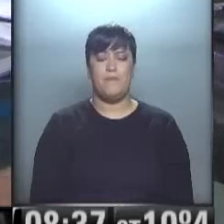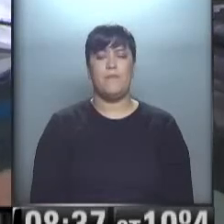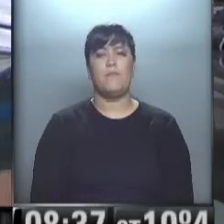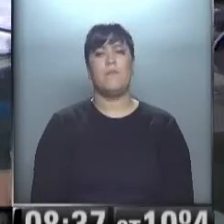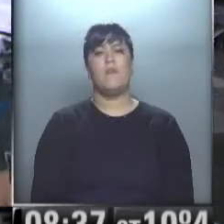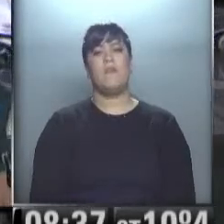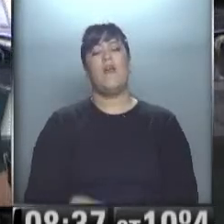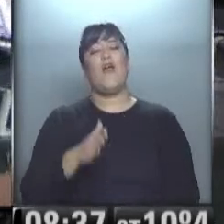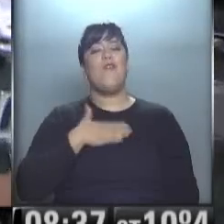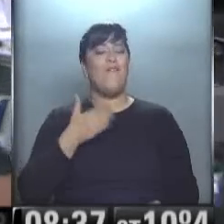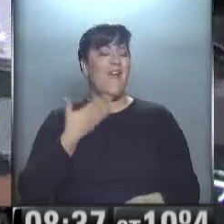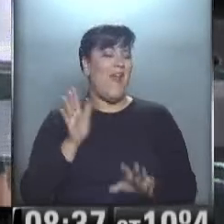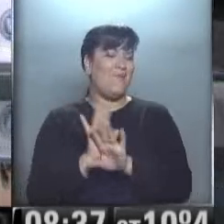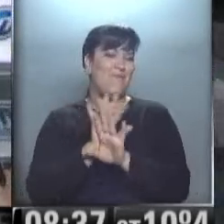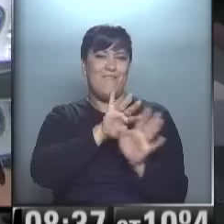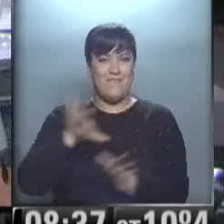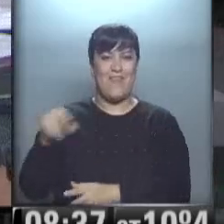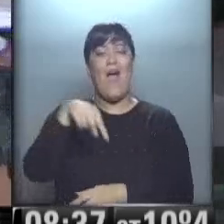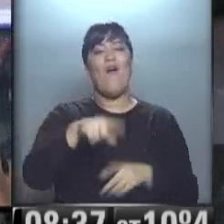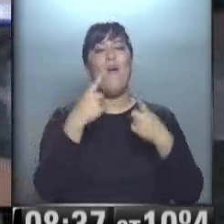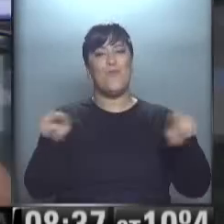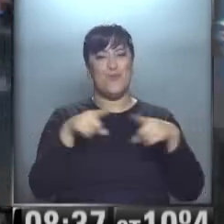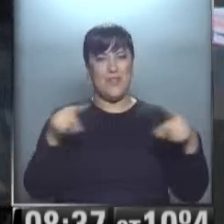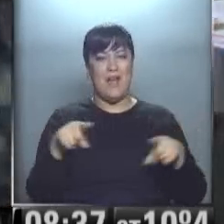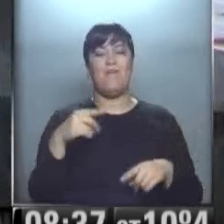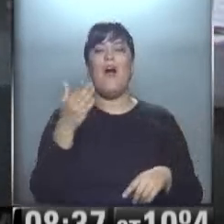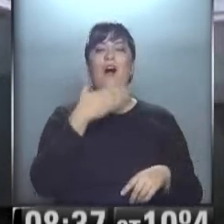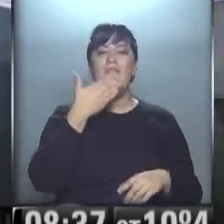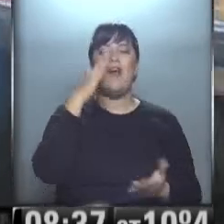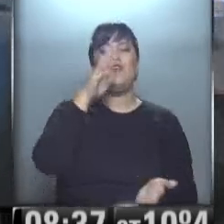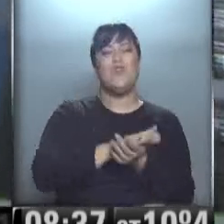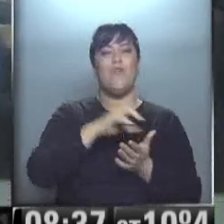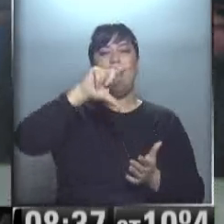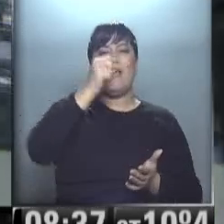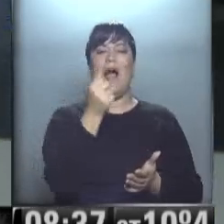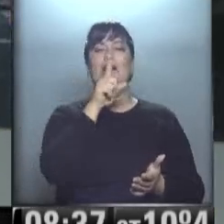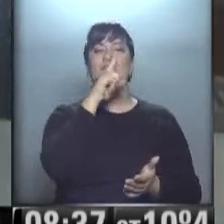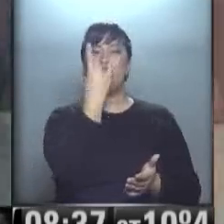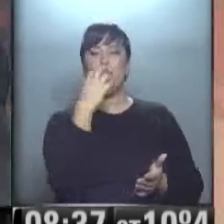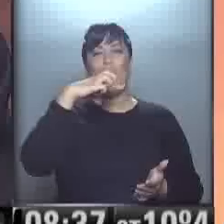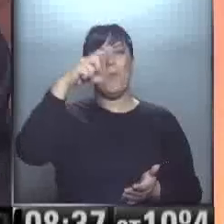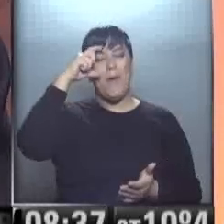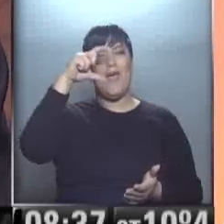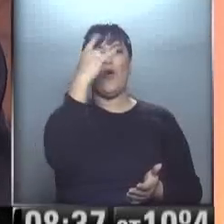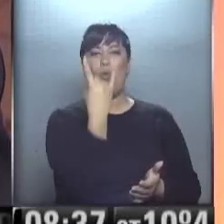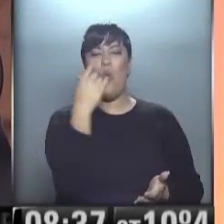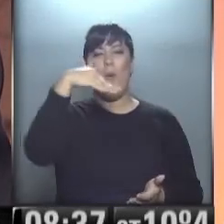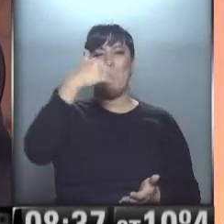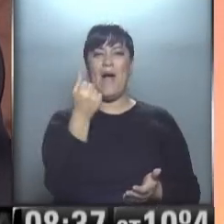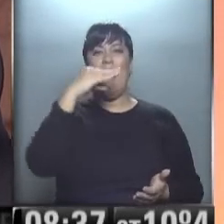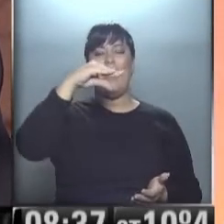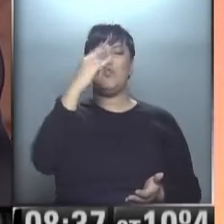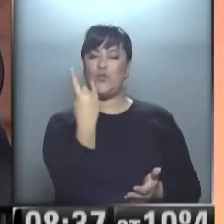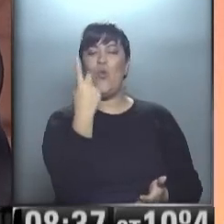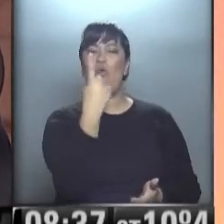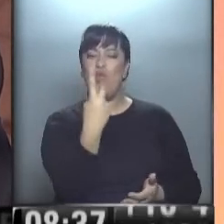Dejamos la novela por la música, ¿le parece bien? Alejo, ¿con qué? A ver. Vamos a hablar de Catupecu Machu, porque están cumpliendo la banda creada por los hermanos Ruiz Díaz.